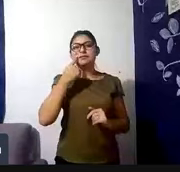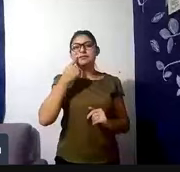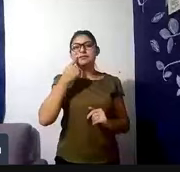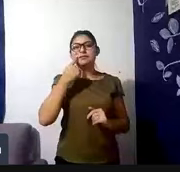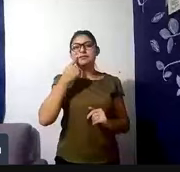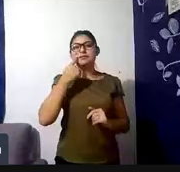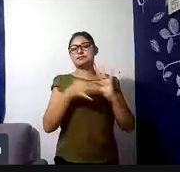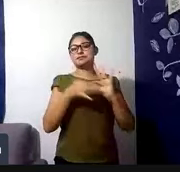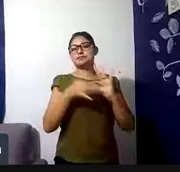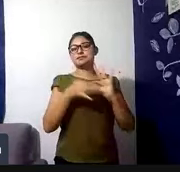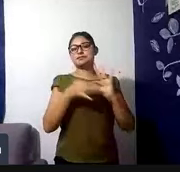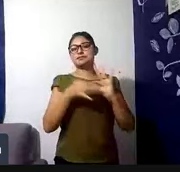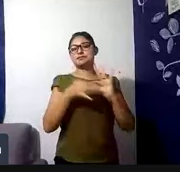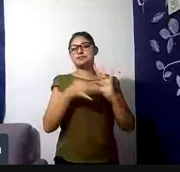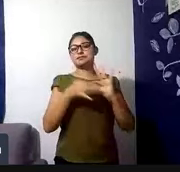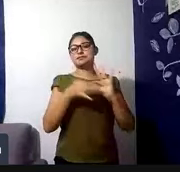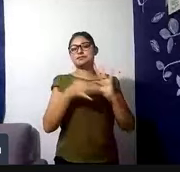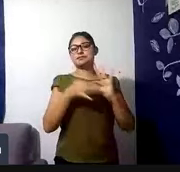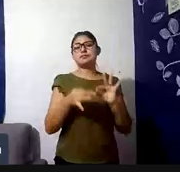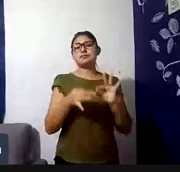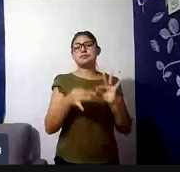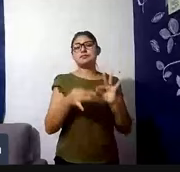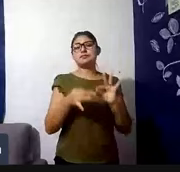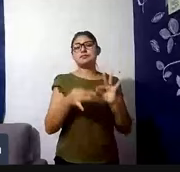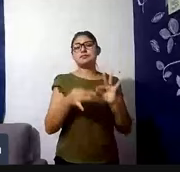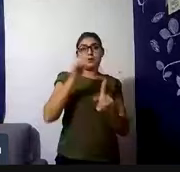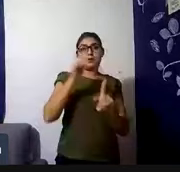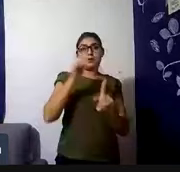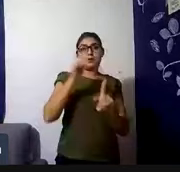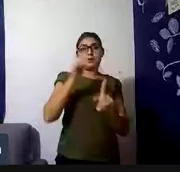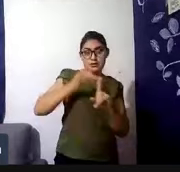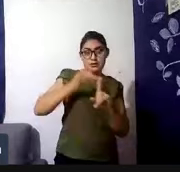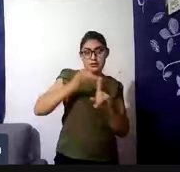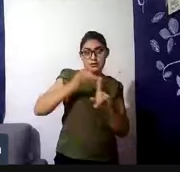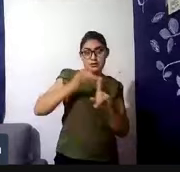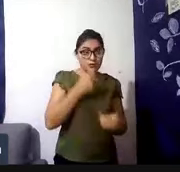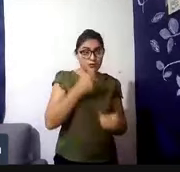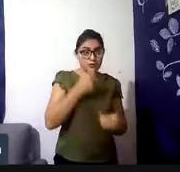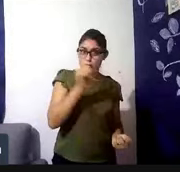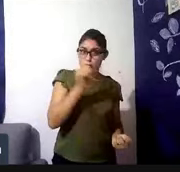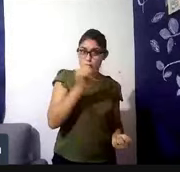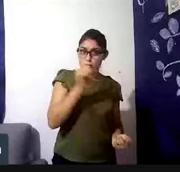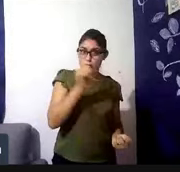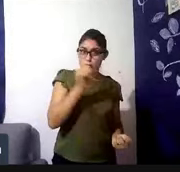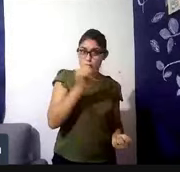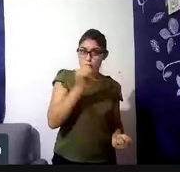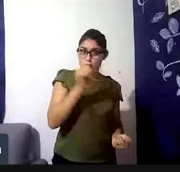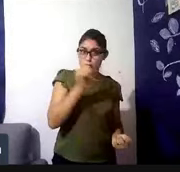no solo de niñas y niños pequeños. ¿Cómo lidiar con eso y con la calumnia y desprestigio?